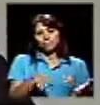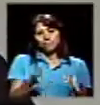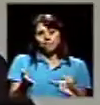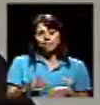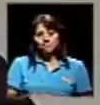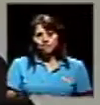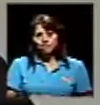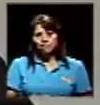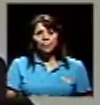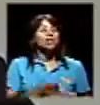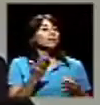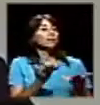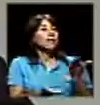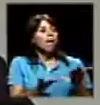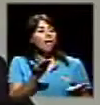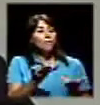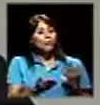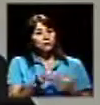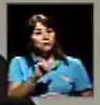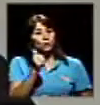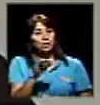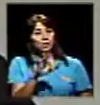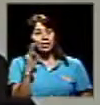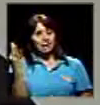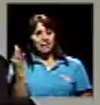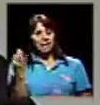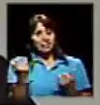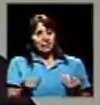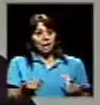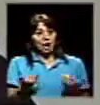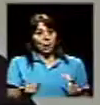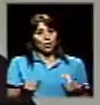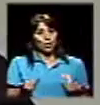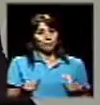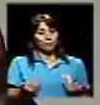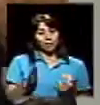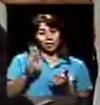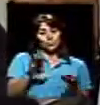otra manera en que ahora a los 10 años se da